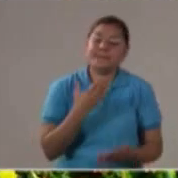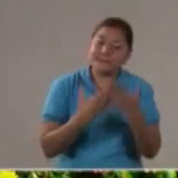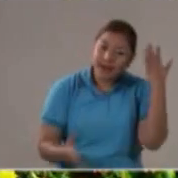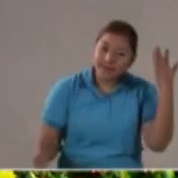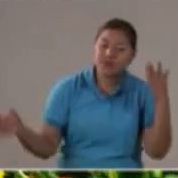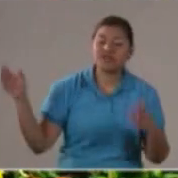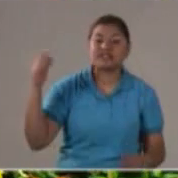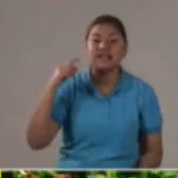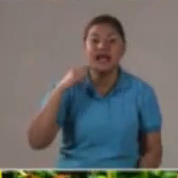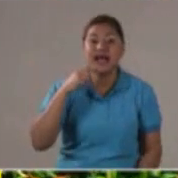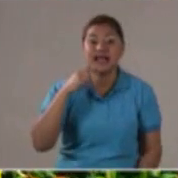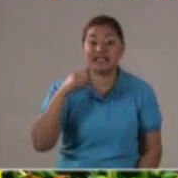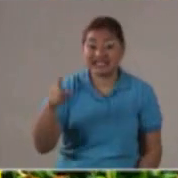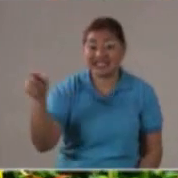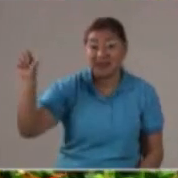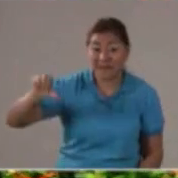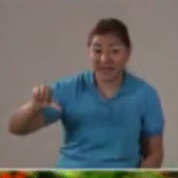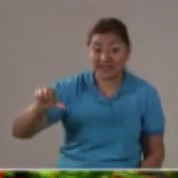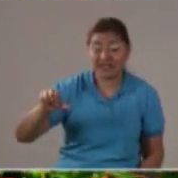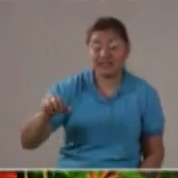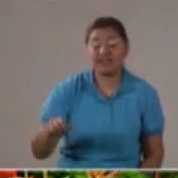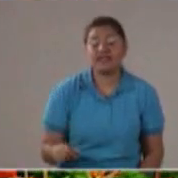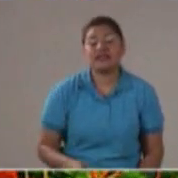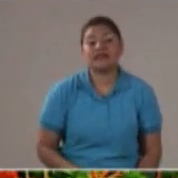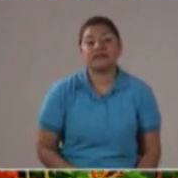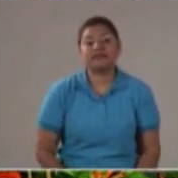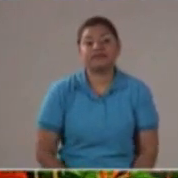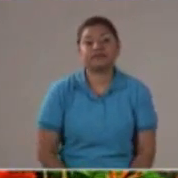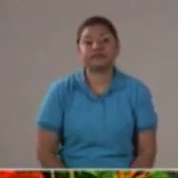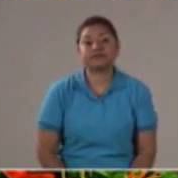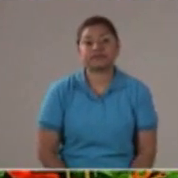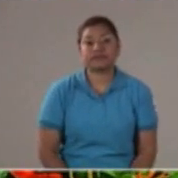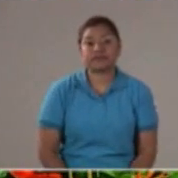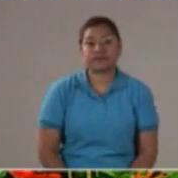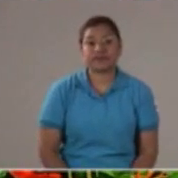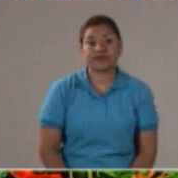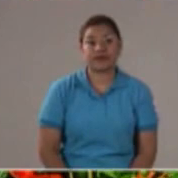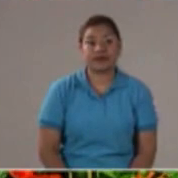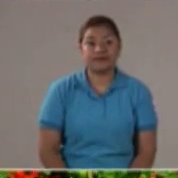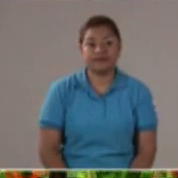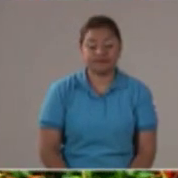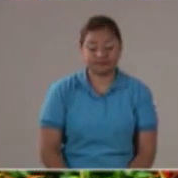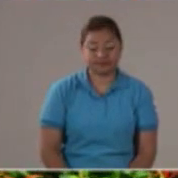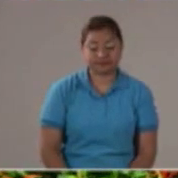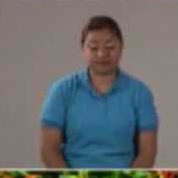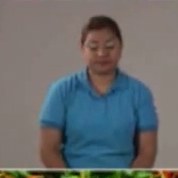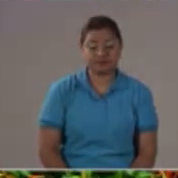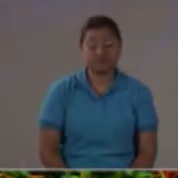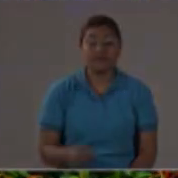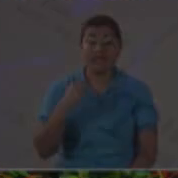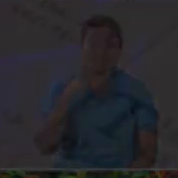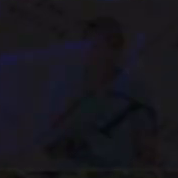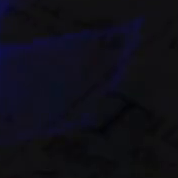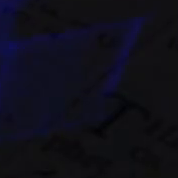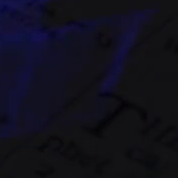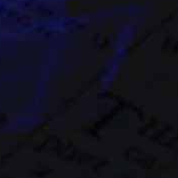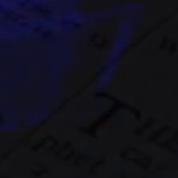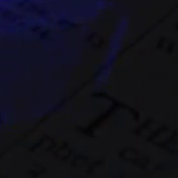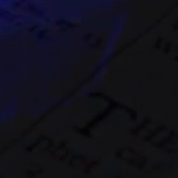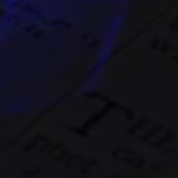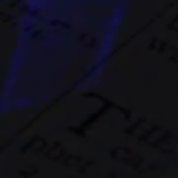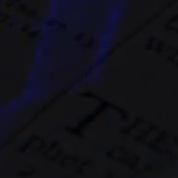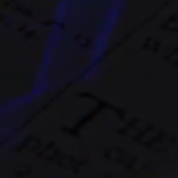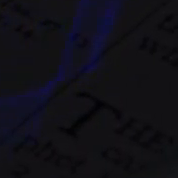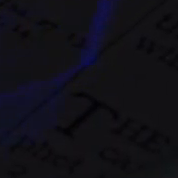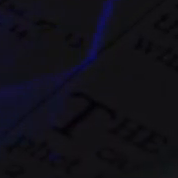Amén. Entonces esto lo platicamos con alguna abundancia en el